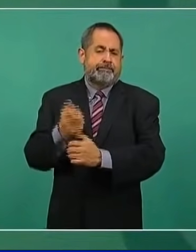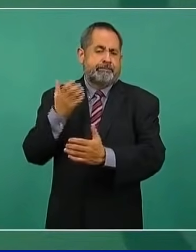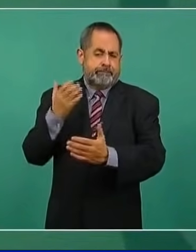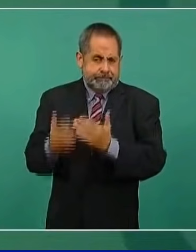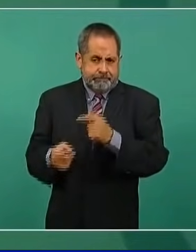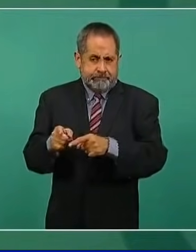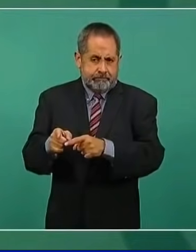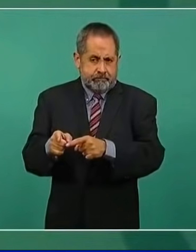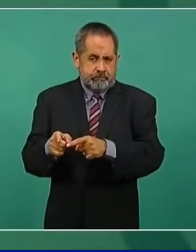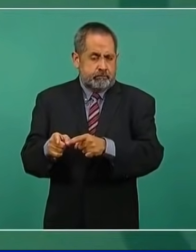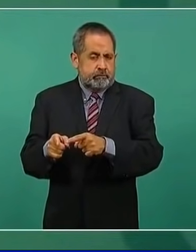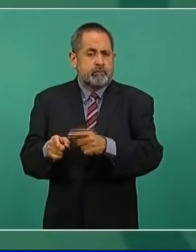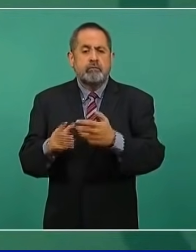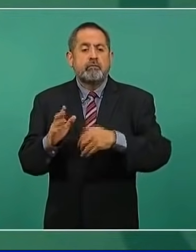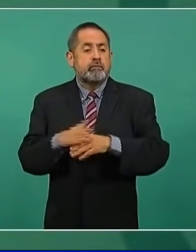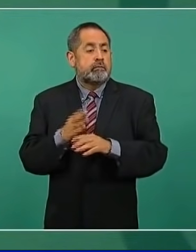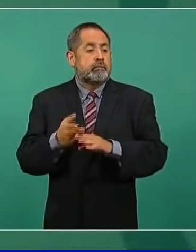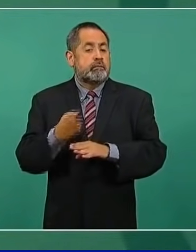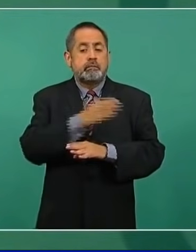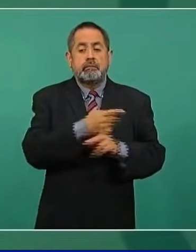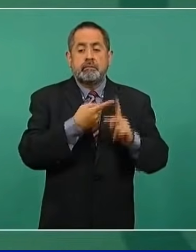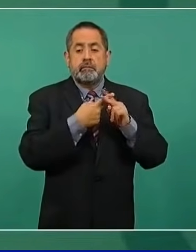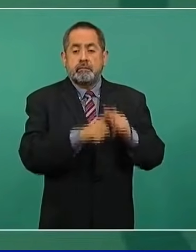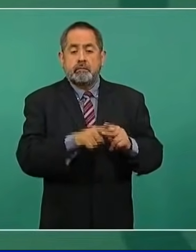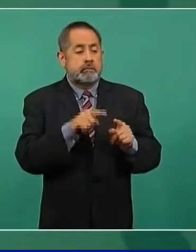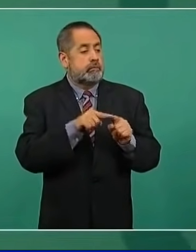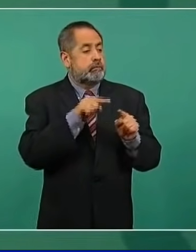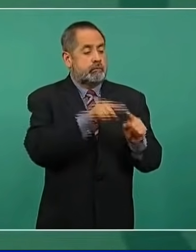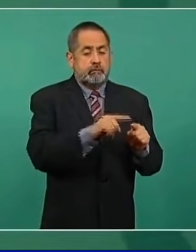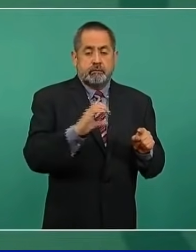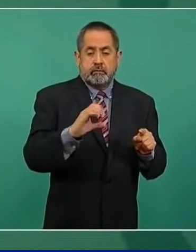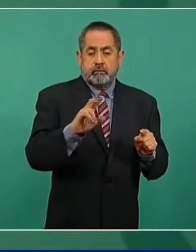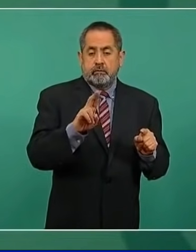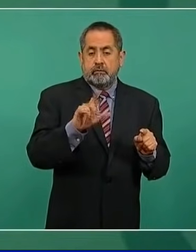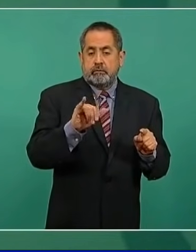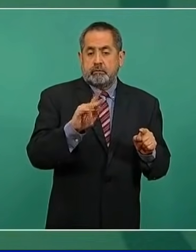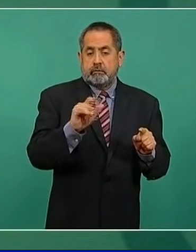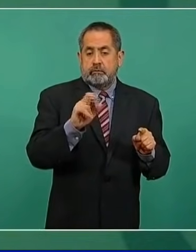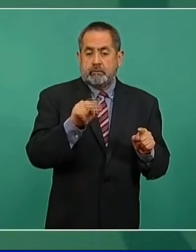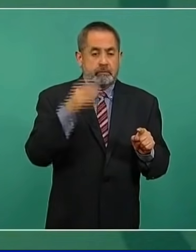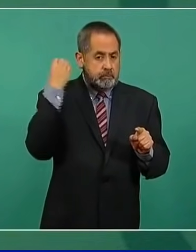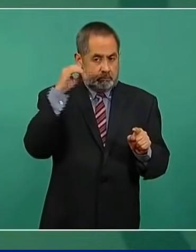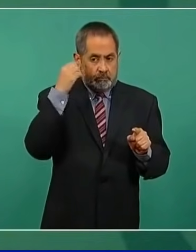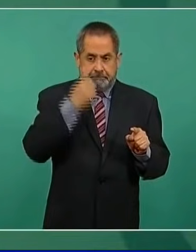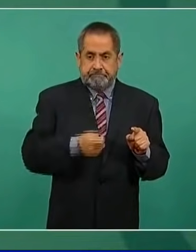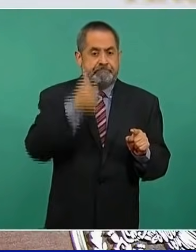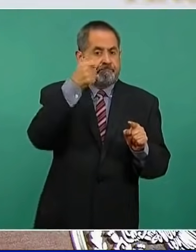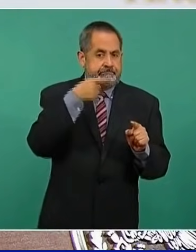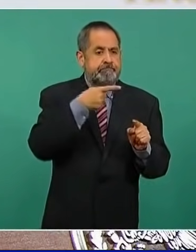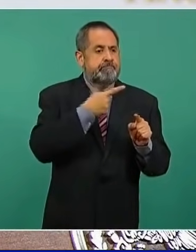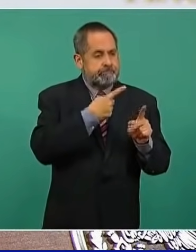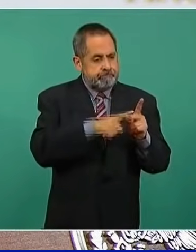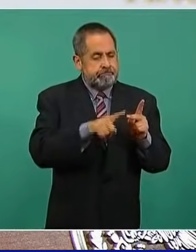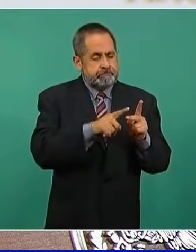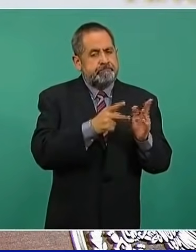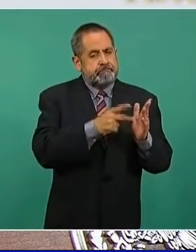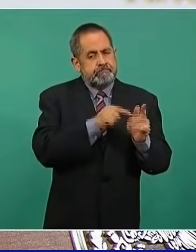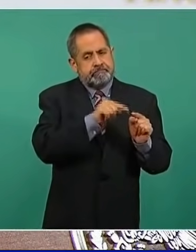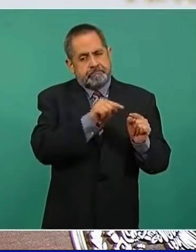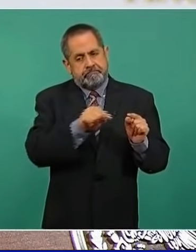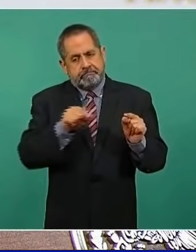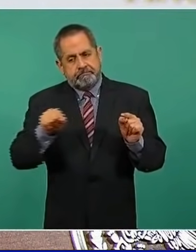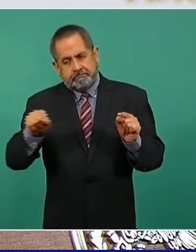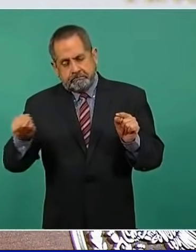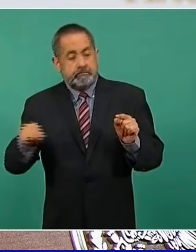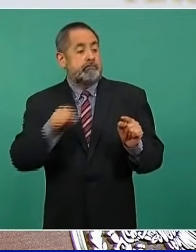que comenzaron en Cuilapan, Oaxaca, donde se